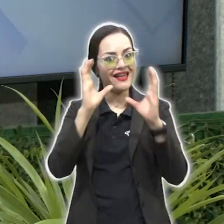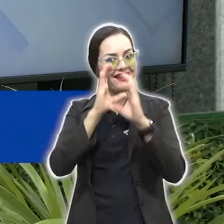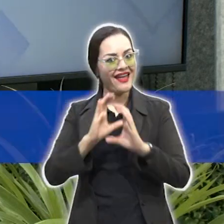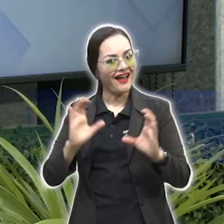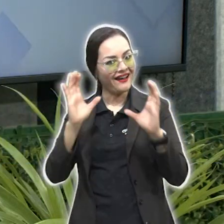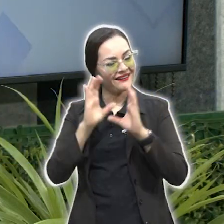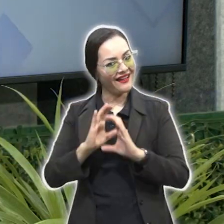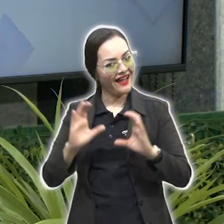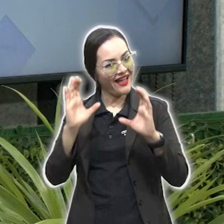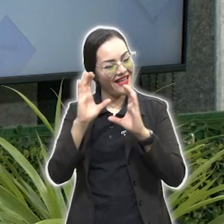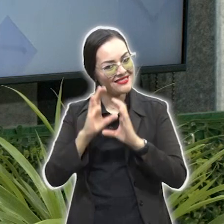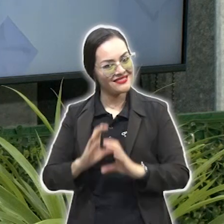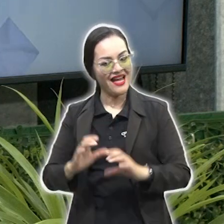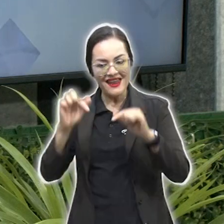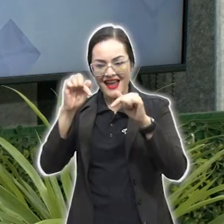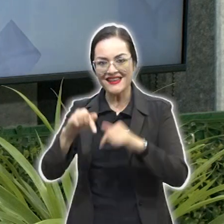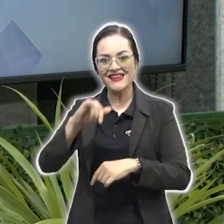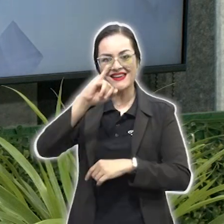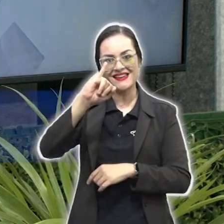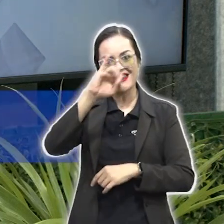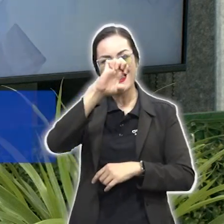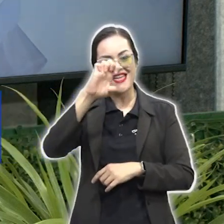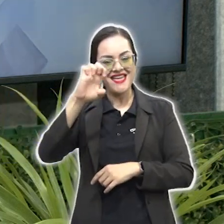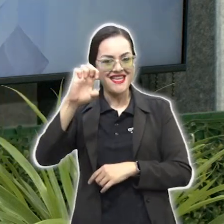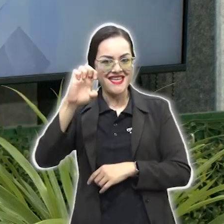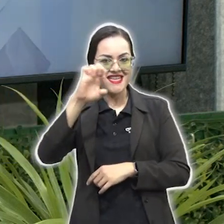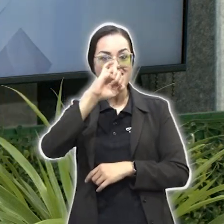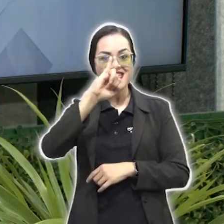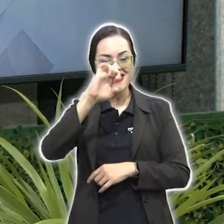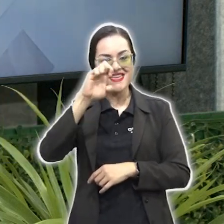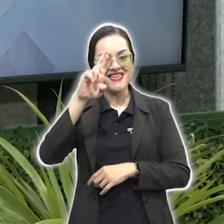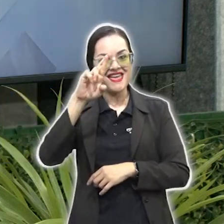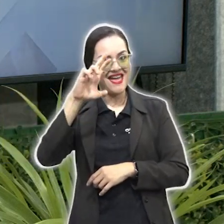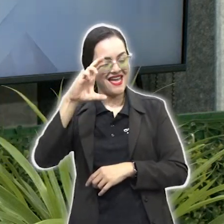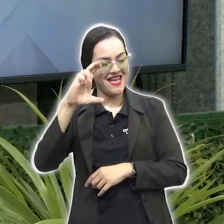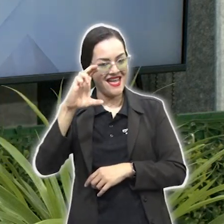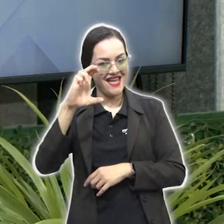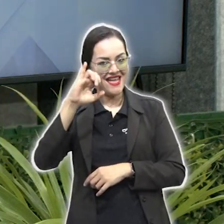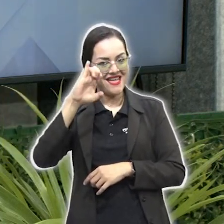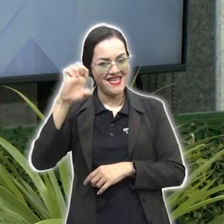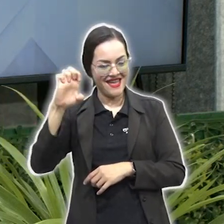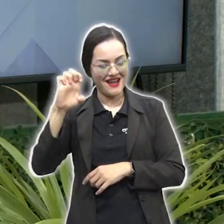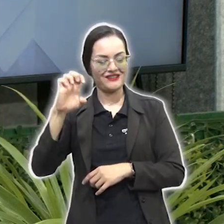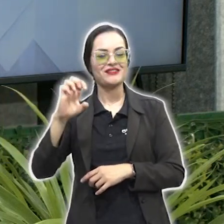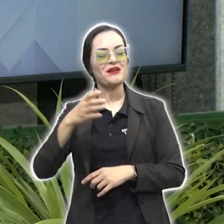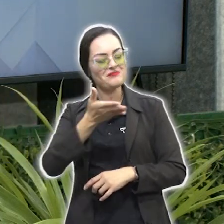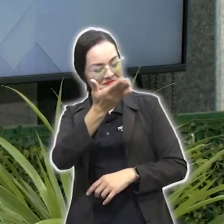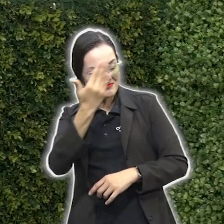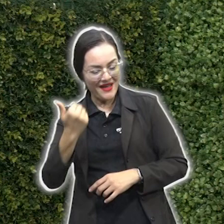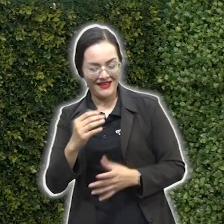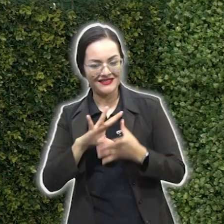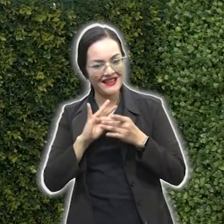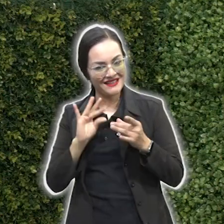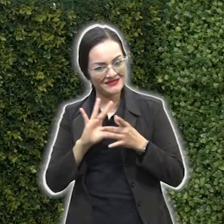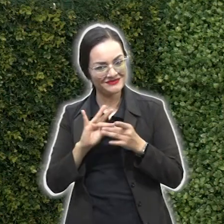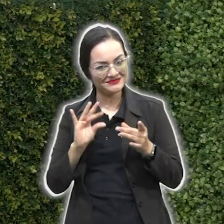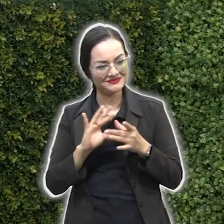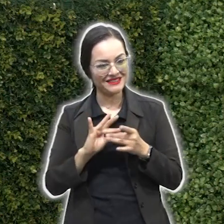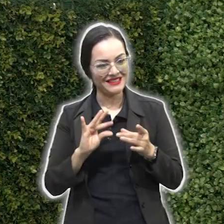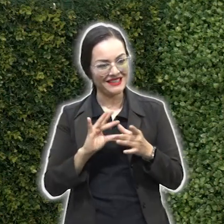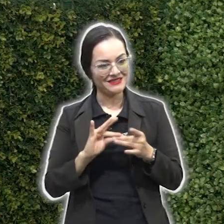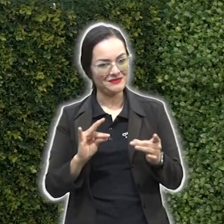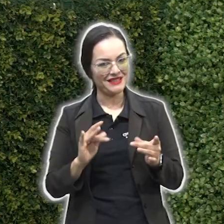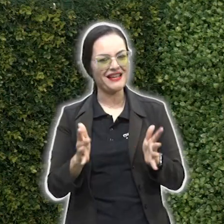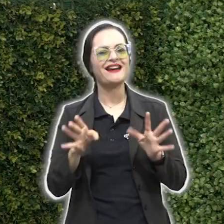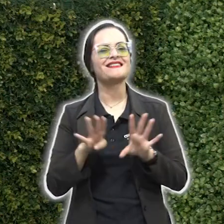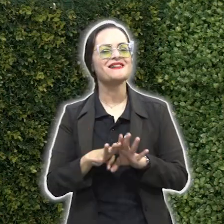cantar en la hora del rancho y conocer a su conductor favorito, Sergio Avilés. ¿Quieres saber